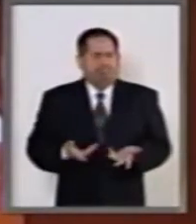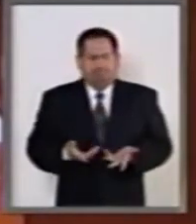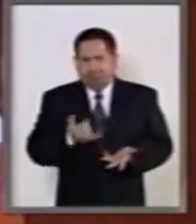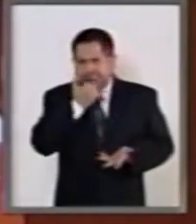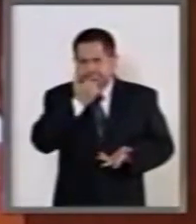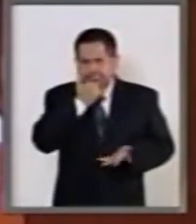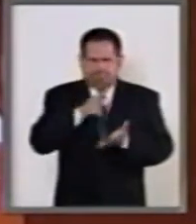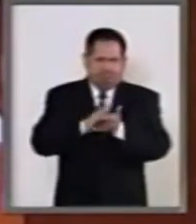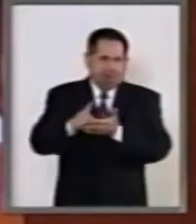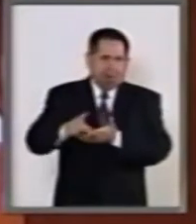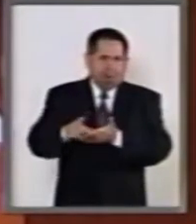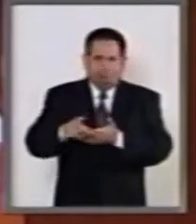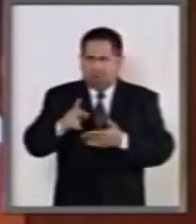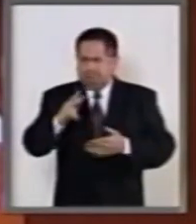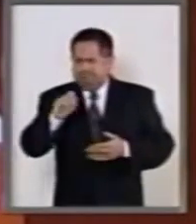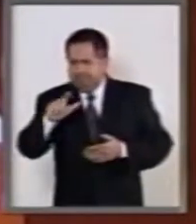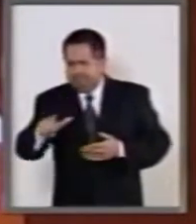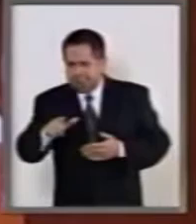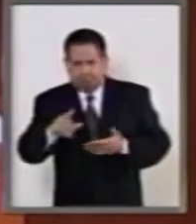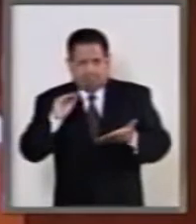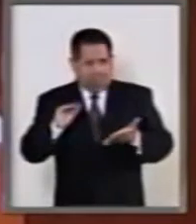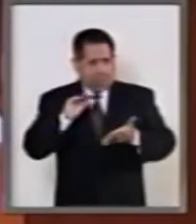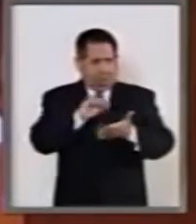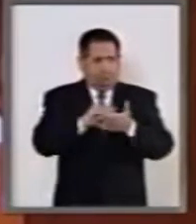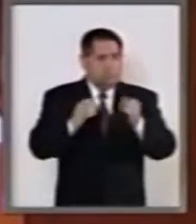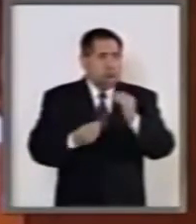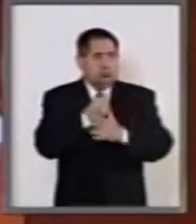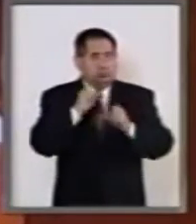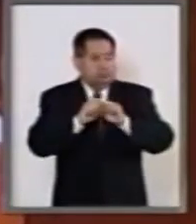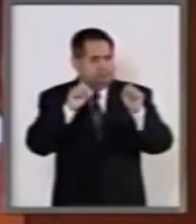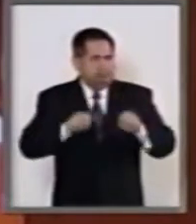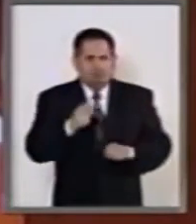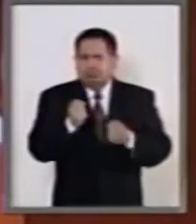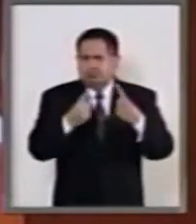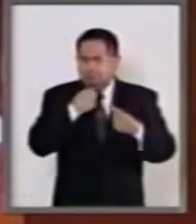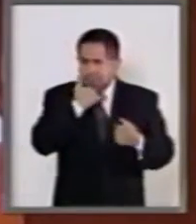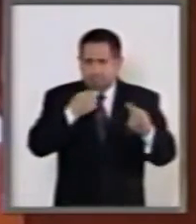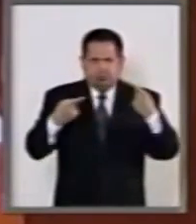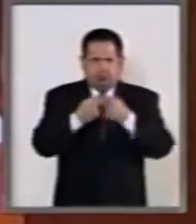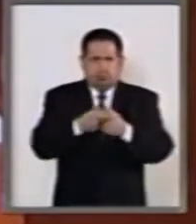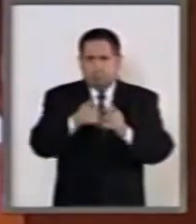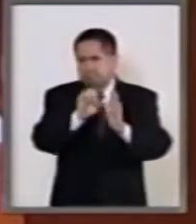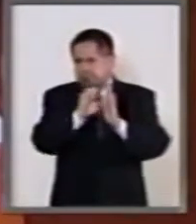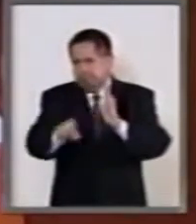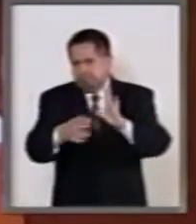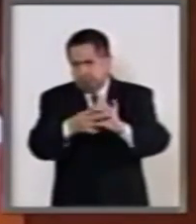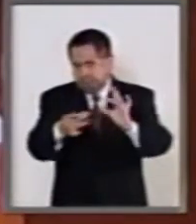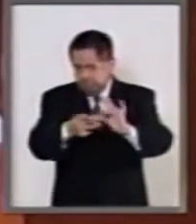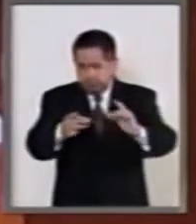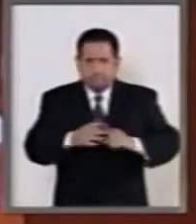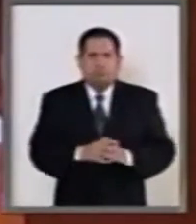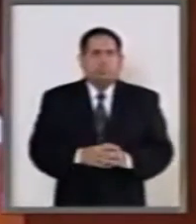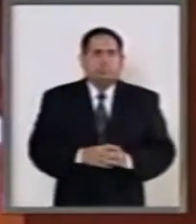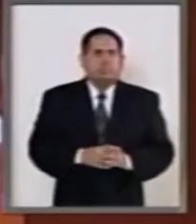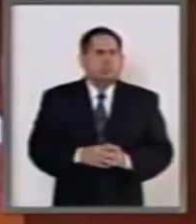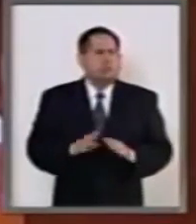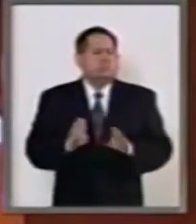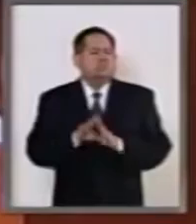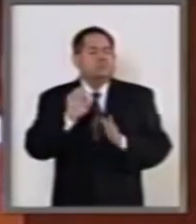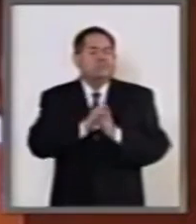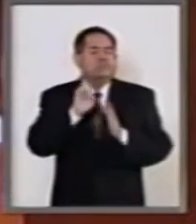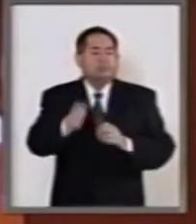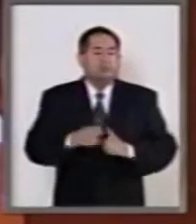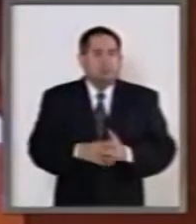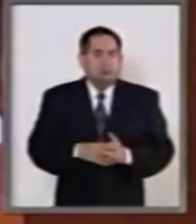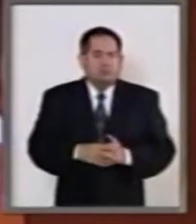del derecho penal del acto que se instauró con el nuevo sistema. Un ejemplo de ello es la facultad